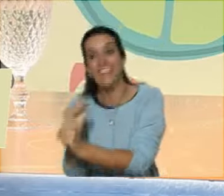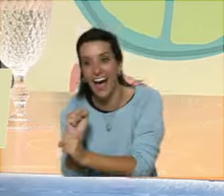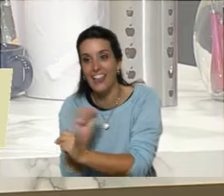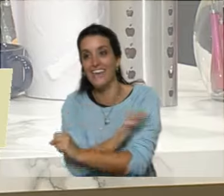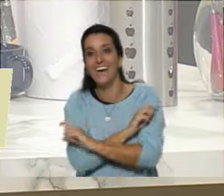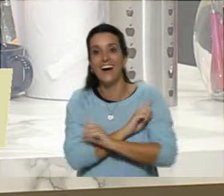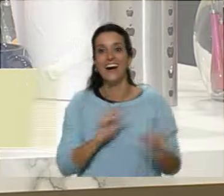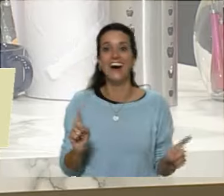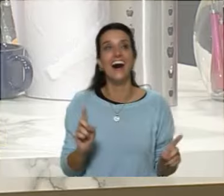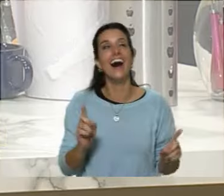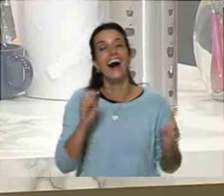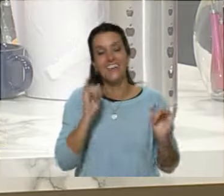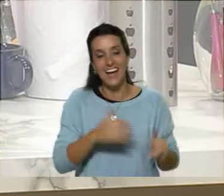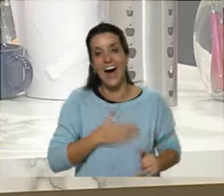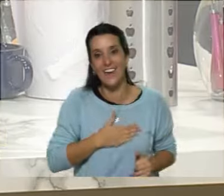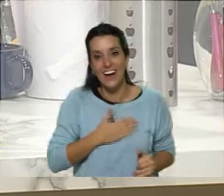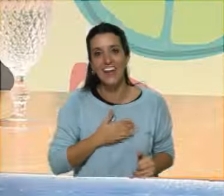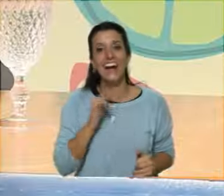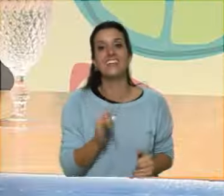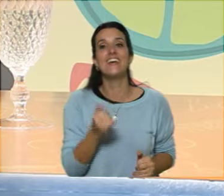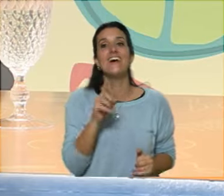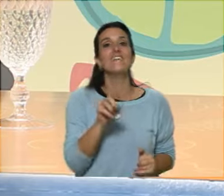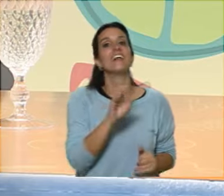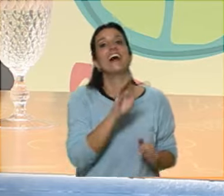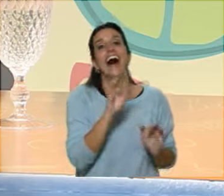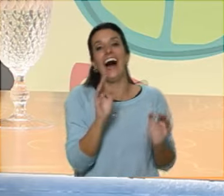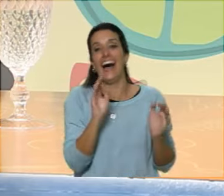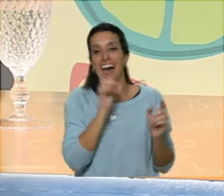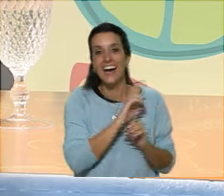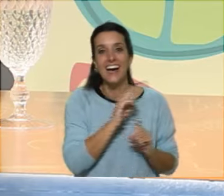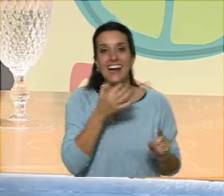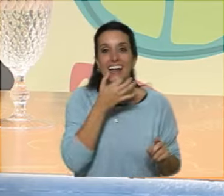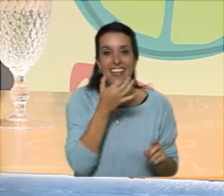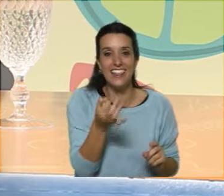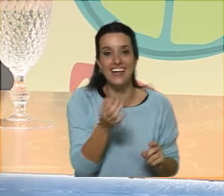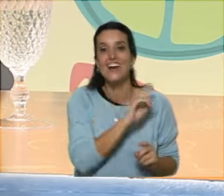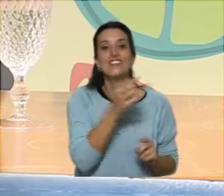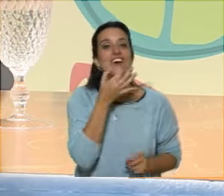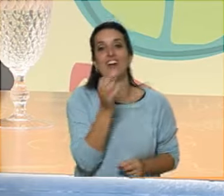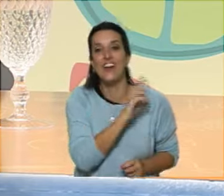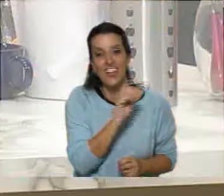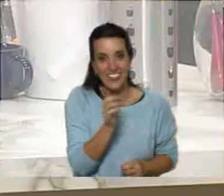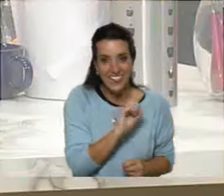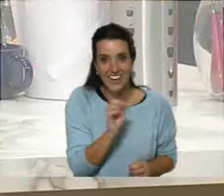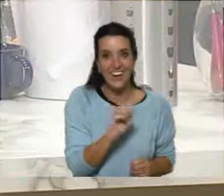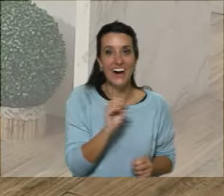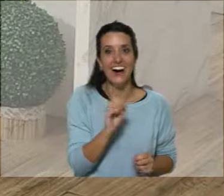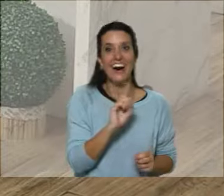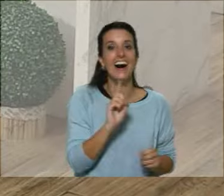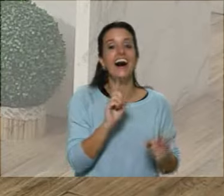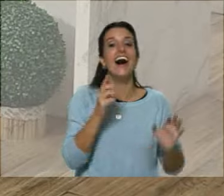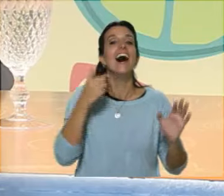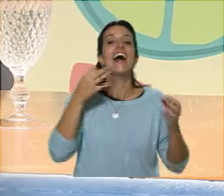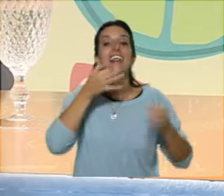Tiene razón, pero estoy de acuerdo. Pero no digo. Cuando piensas en alguien. Yo no digo que no tengas razón. Por favor. Lo